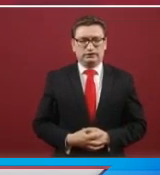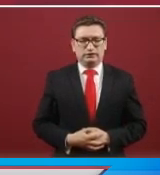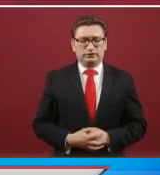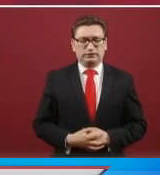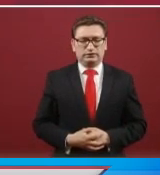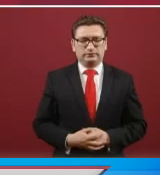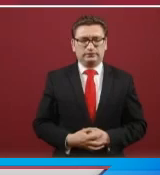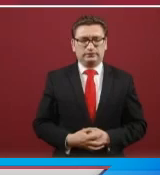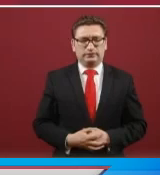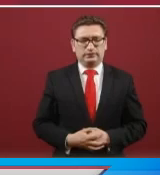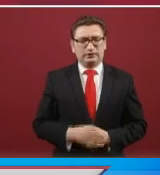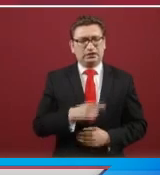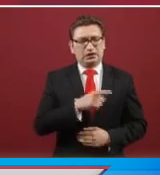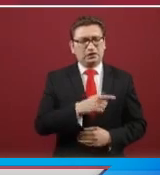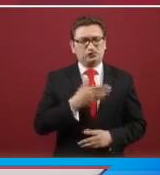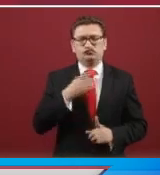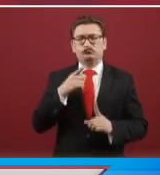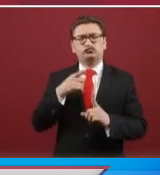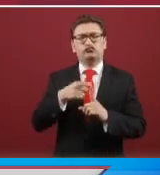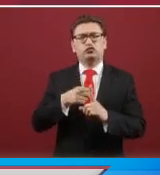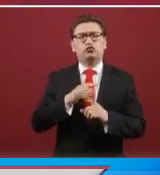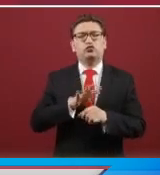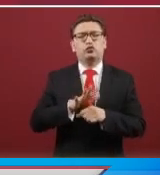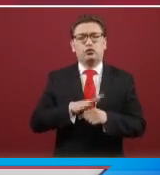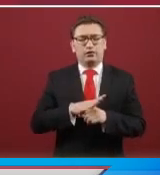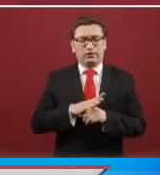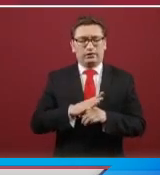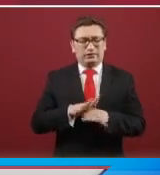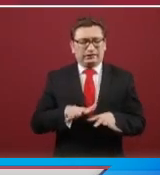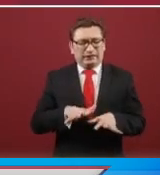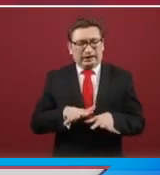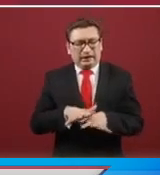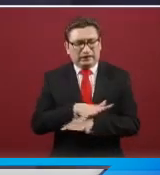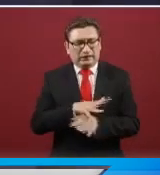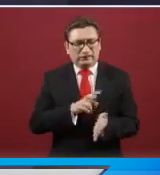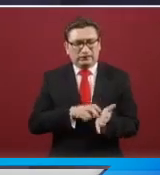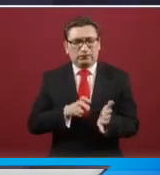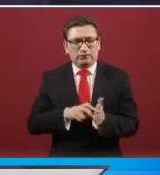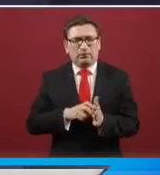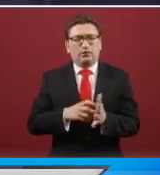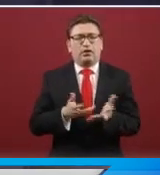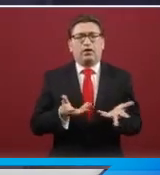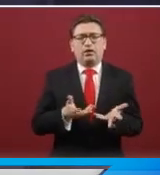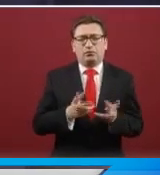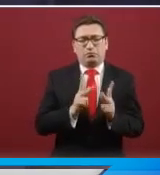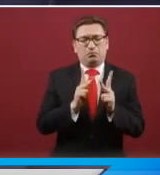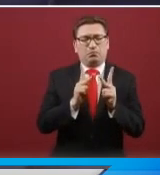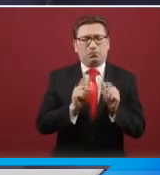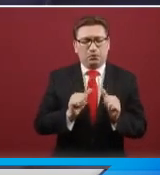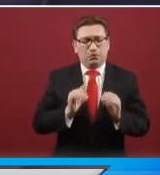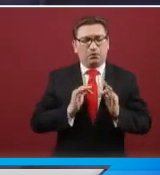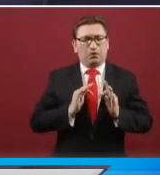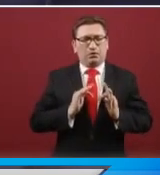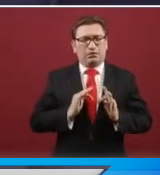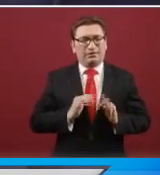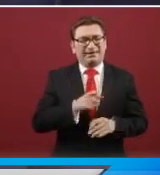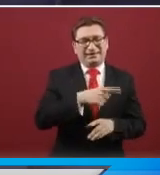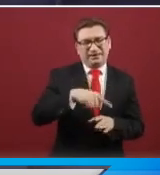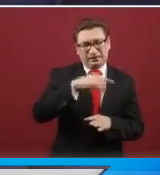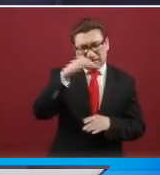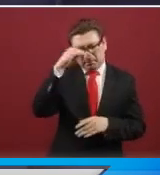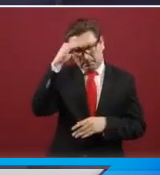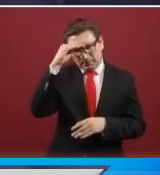de México. Cita 2 ejemplos de la buena actitud de los empresarios, del dueño de la concesión de la mina Pasta de Conchos y de Lawrence